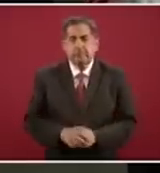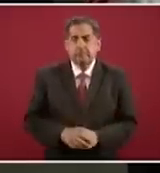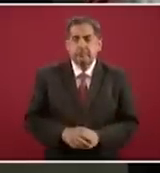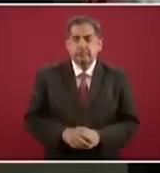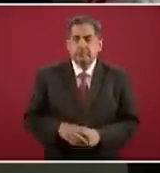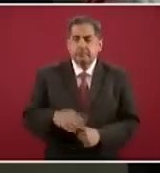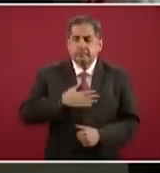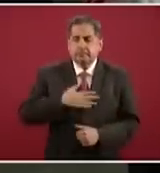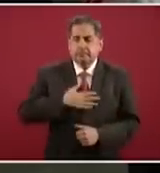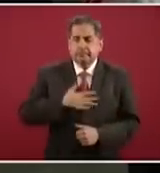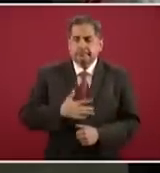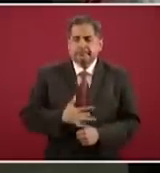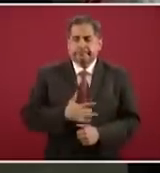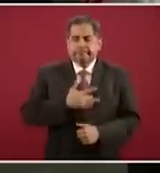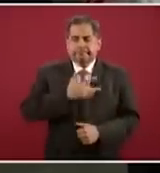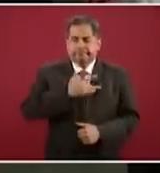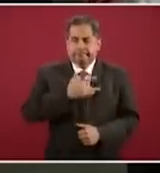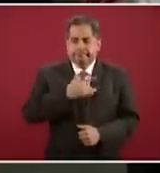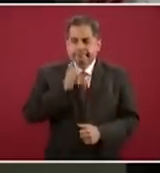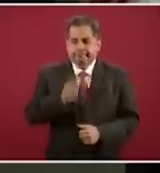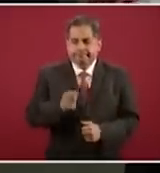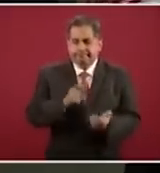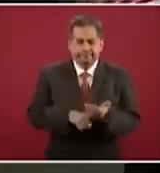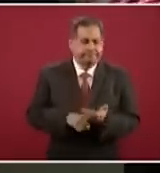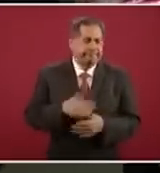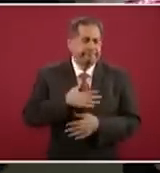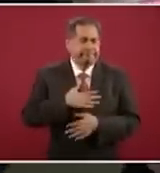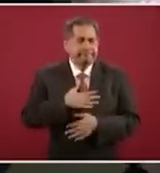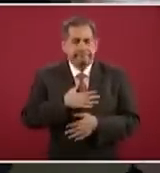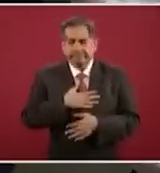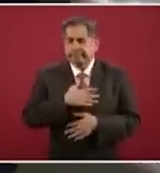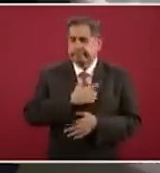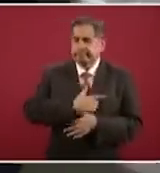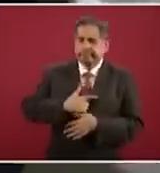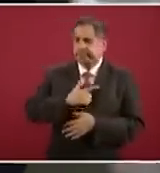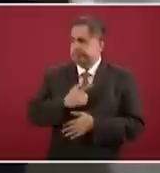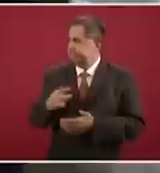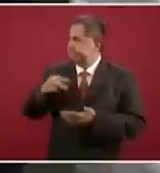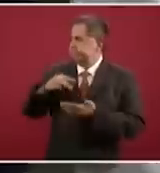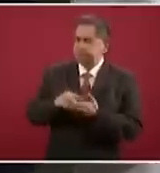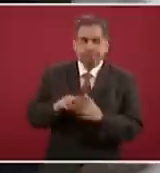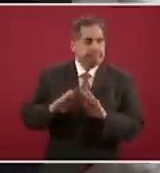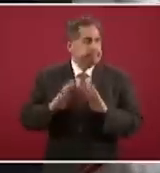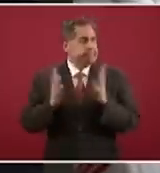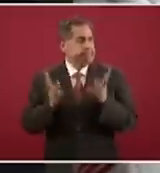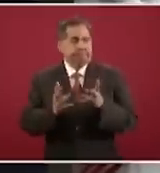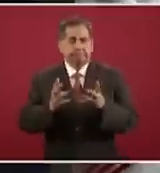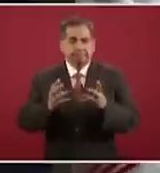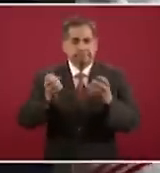A mí me da gusto, repito, estar aquí en esta ceremonia,